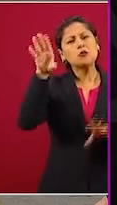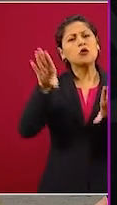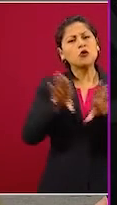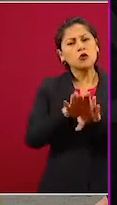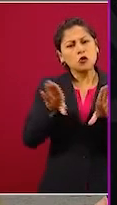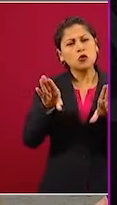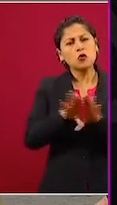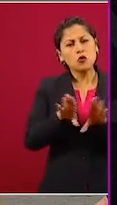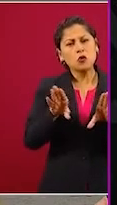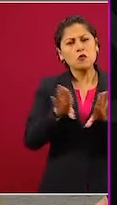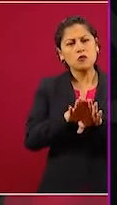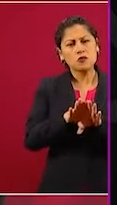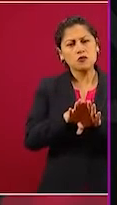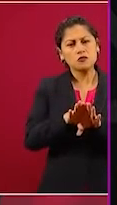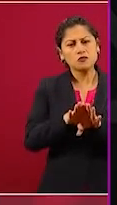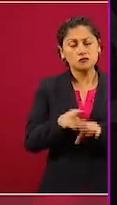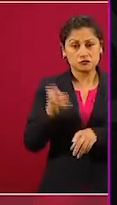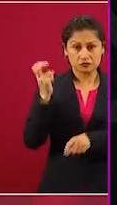aberraciones